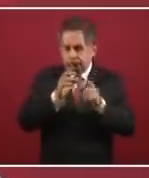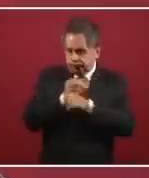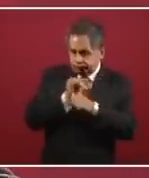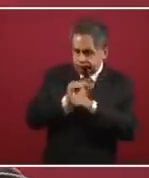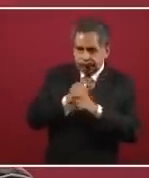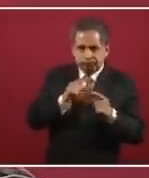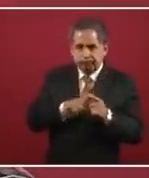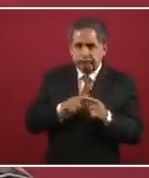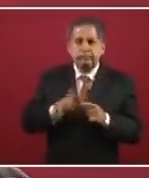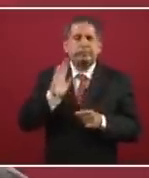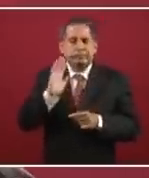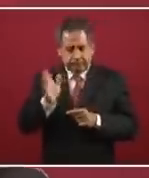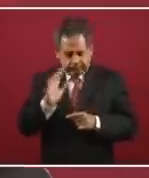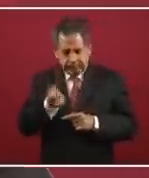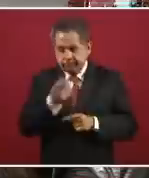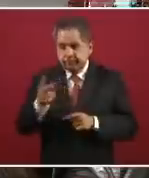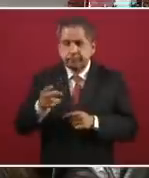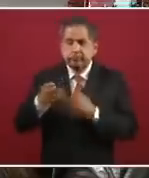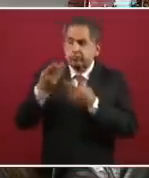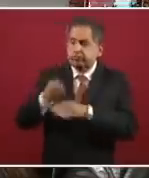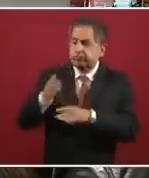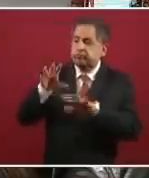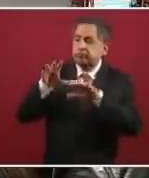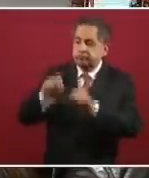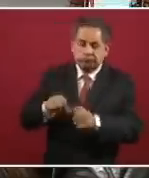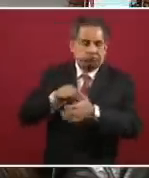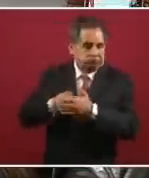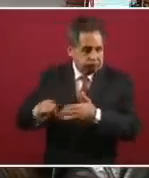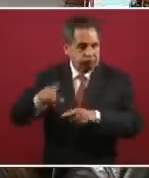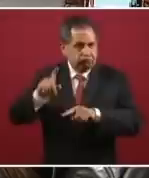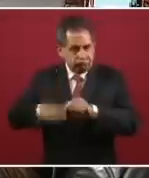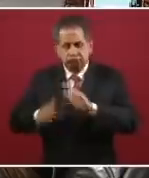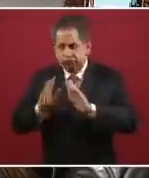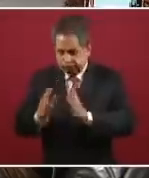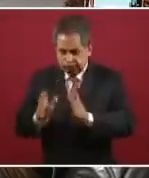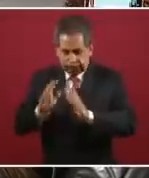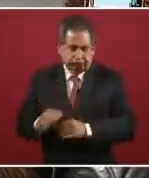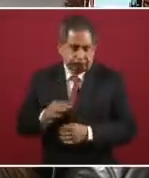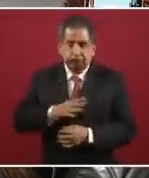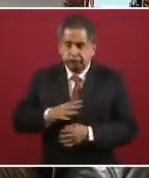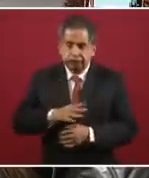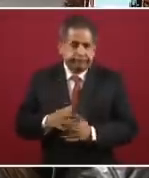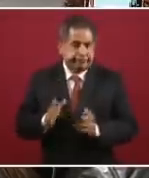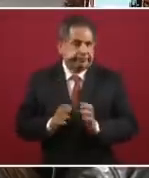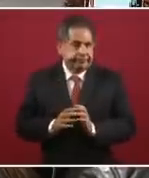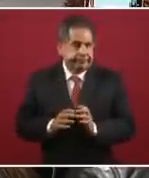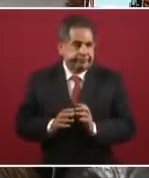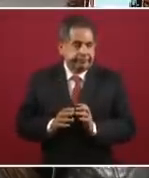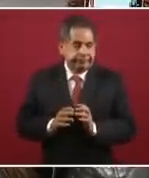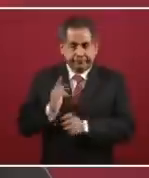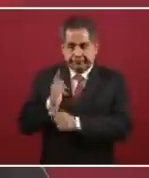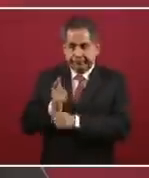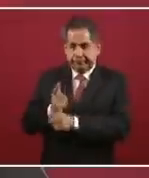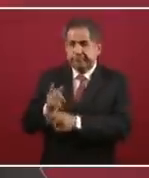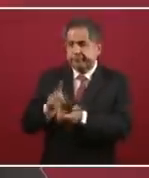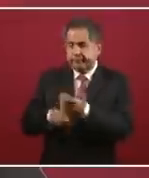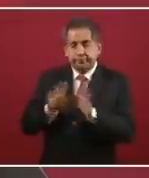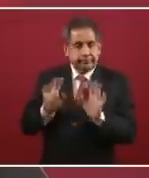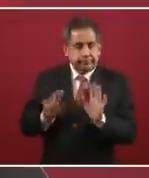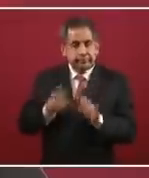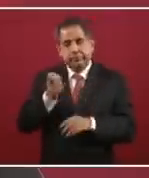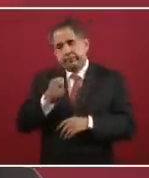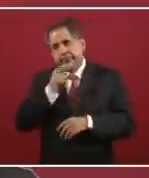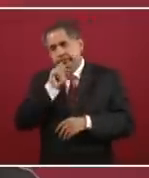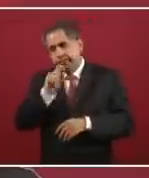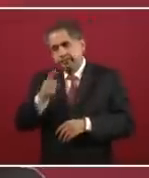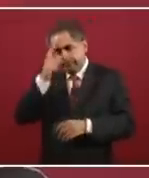Pero sí ya hay congelamientos, sí hay ya una investigación en curso relevante, y pues eso también va a tener una influencia